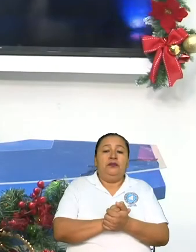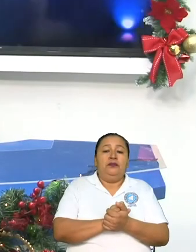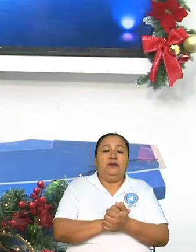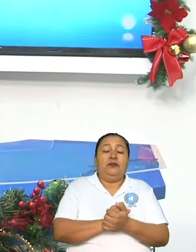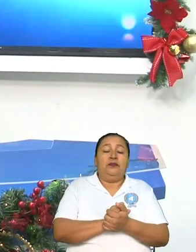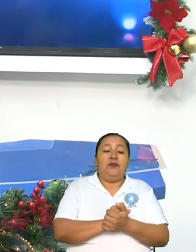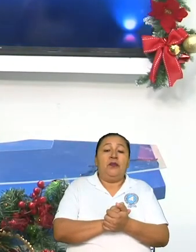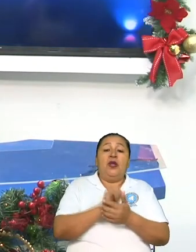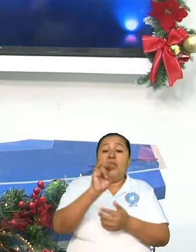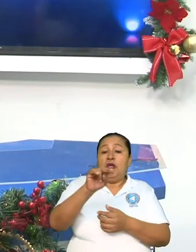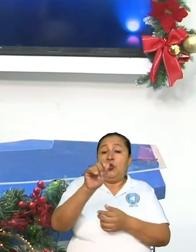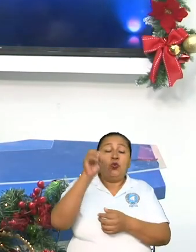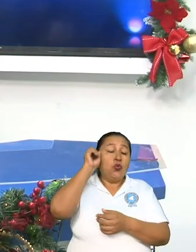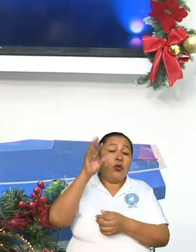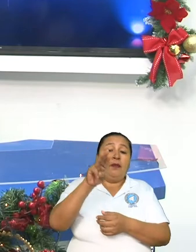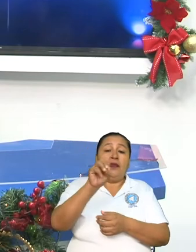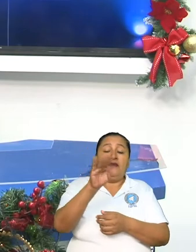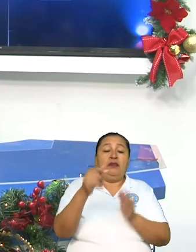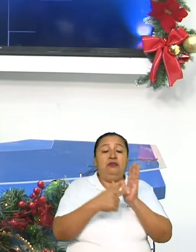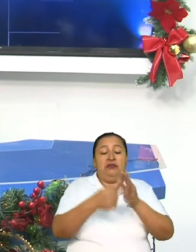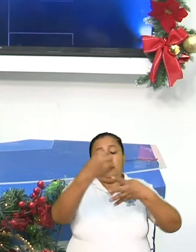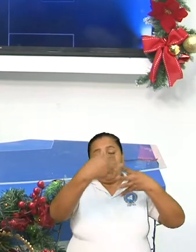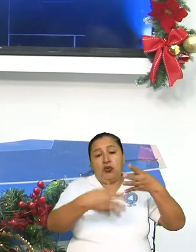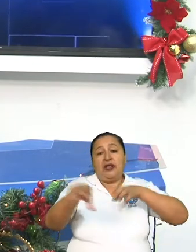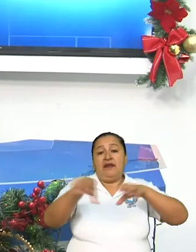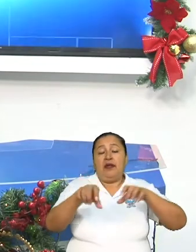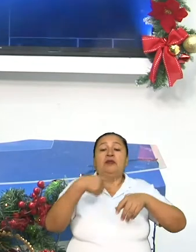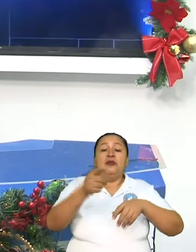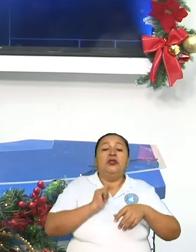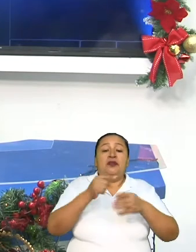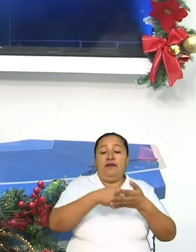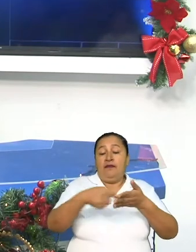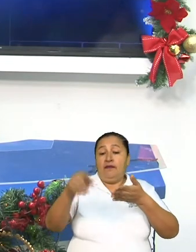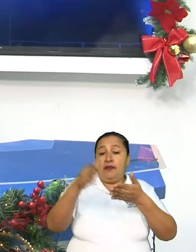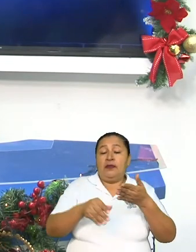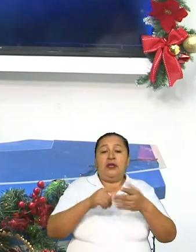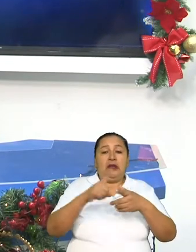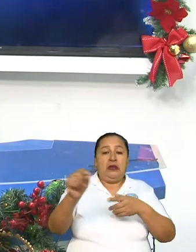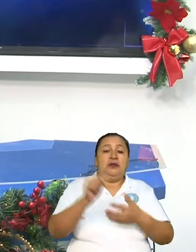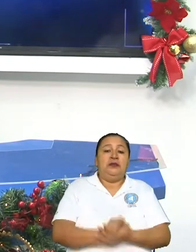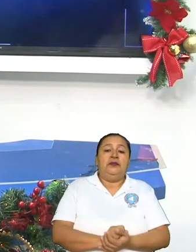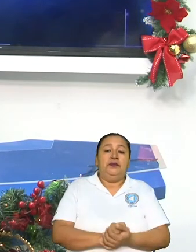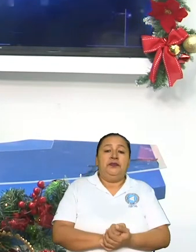El INTUR y MEFCA presentan un amplio repertorio de actividades y opciones para este fin de semana largo.